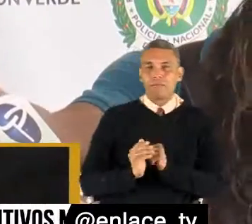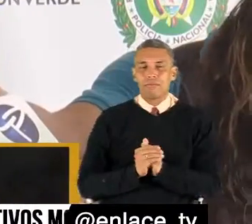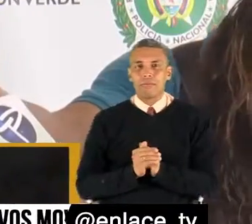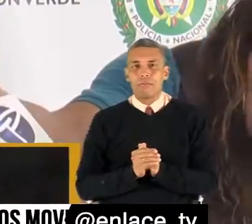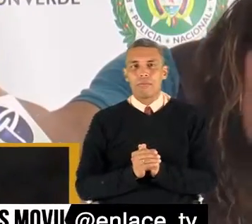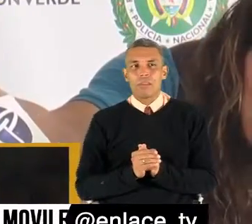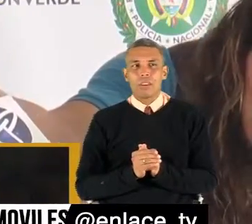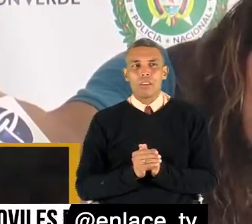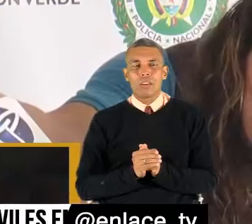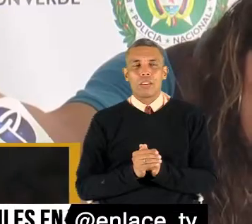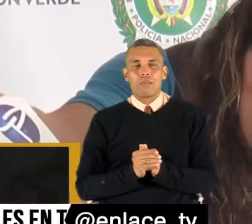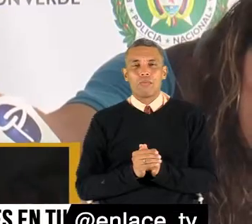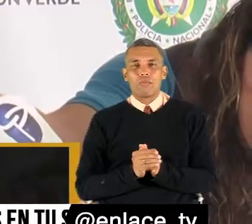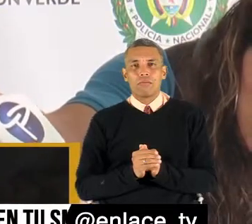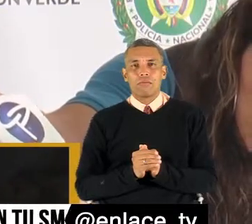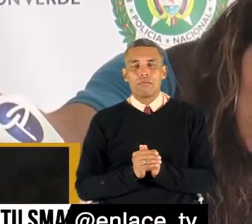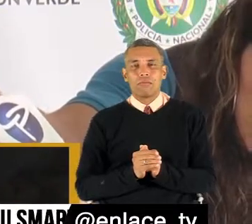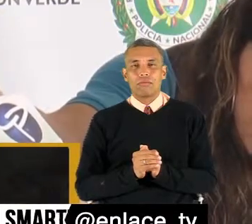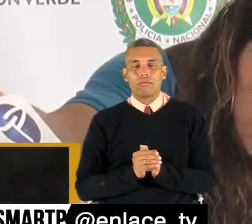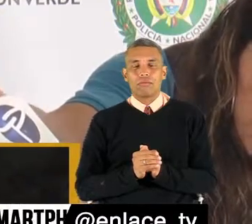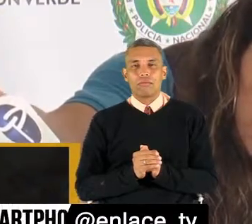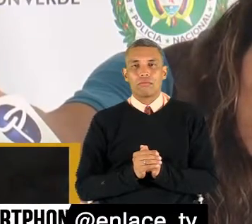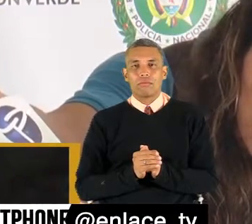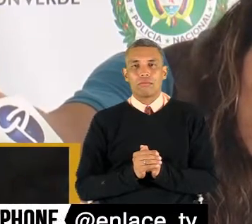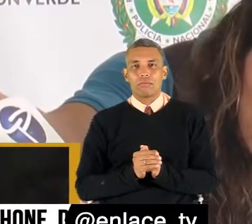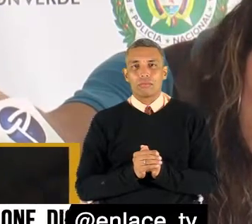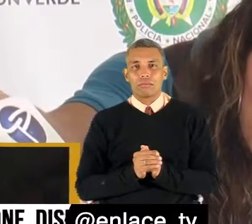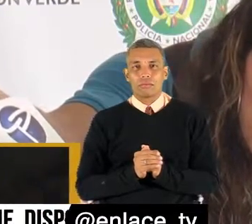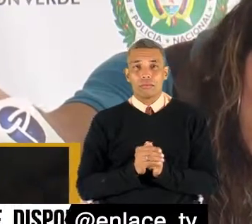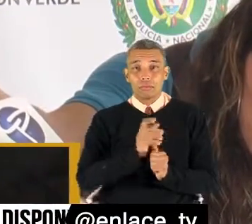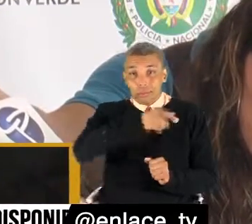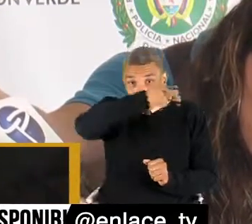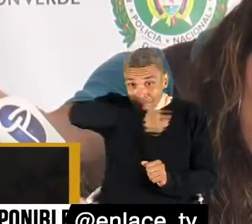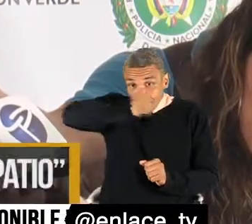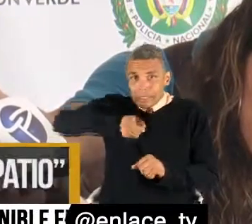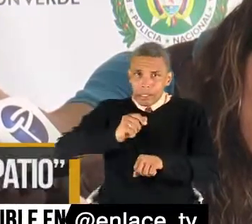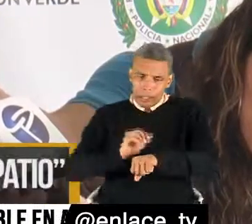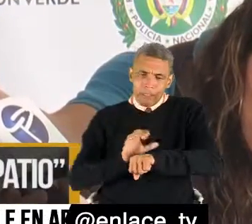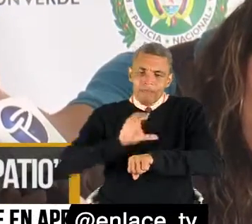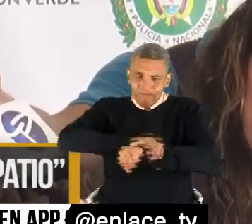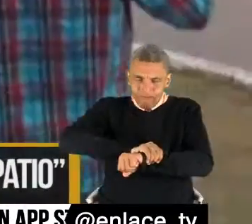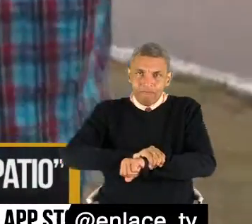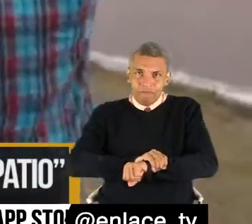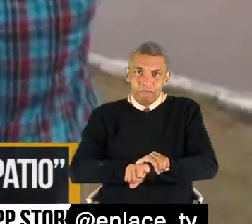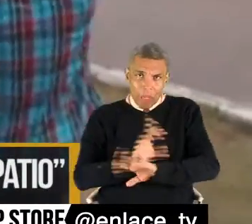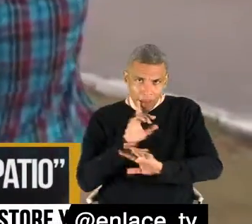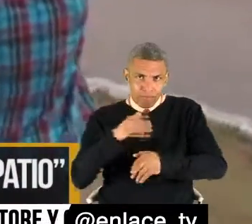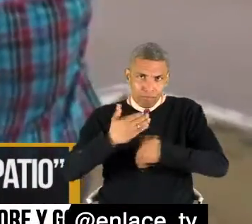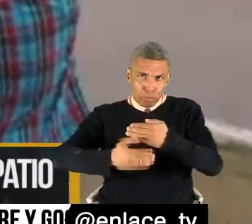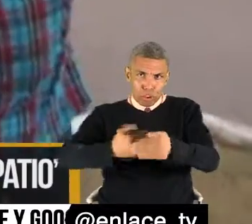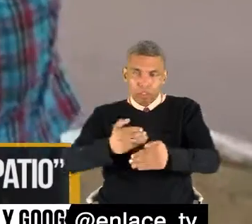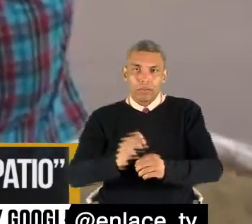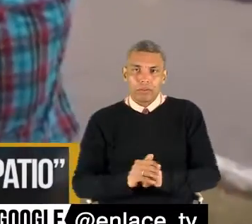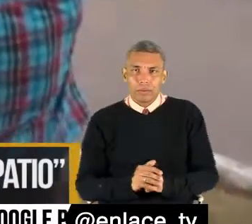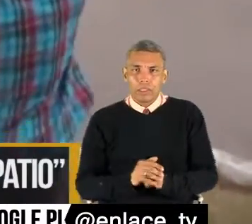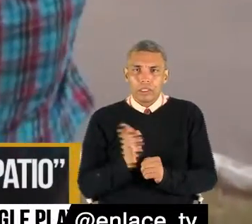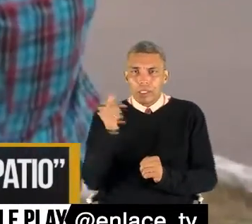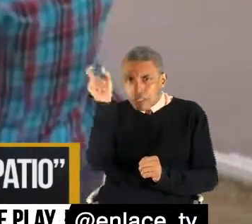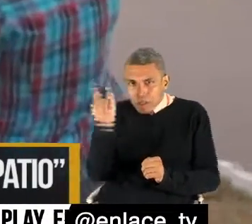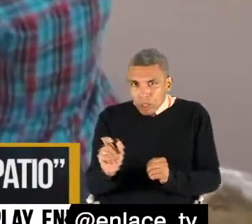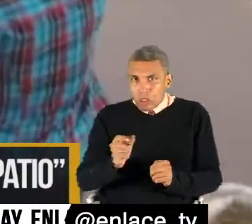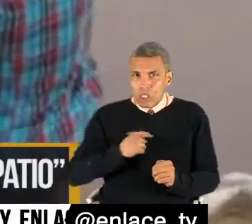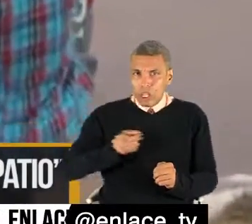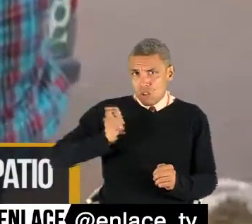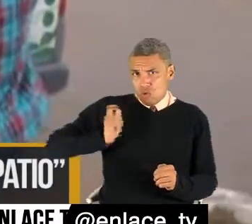única y exclusivamente de las personas que con orden de captura se les dio captura en este mismo proceso. Un juez de la República dictará la medida